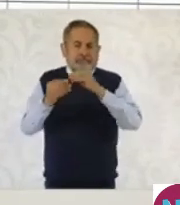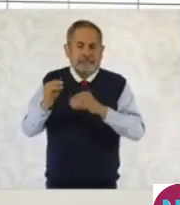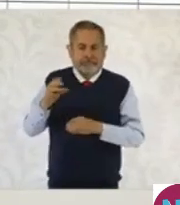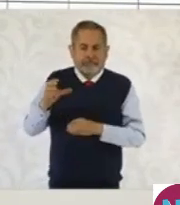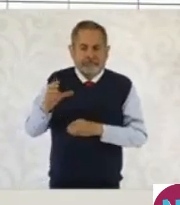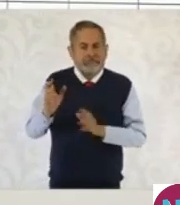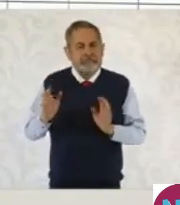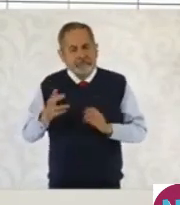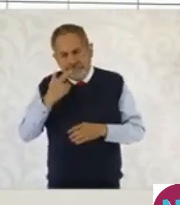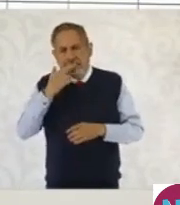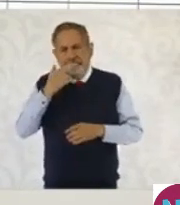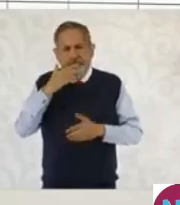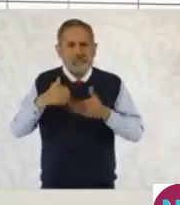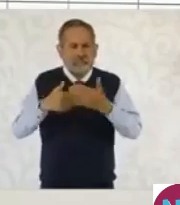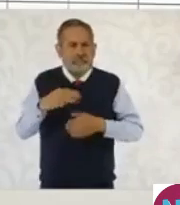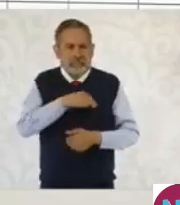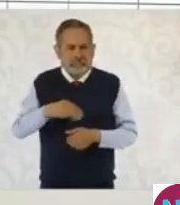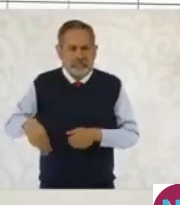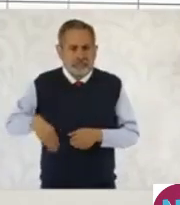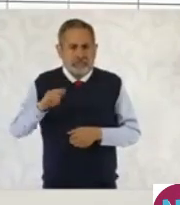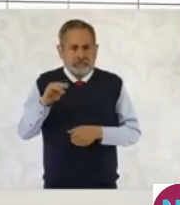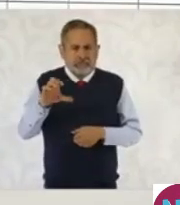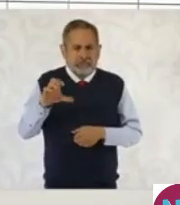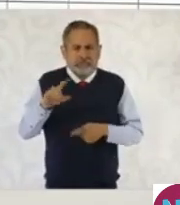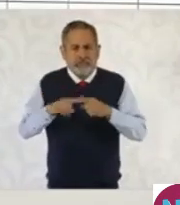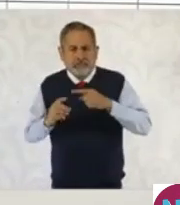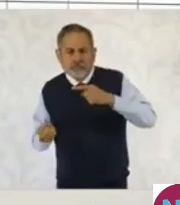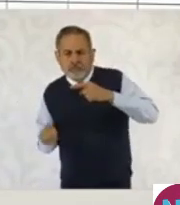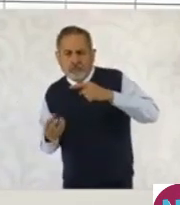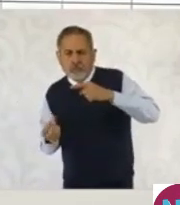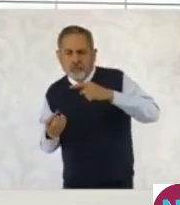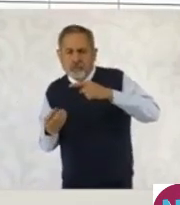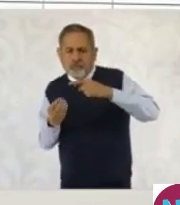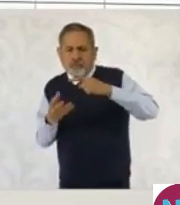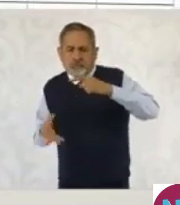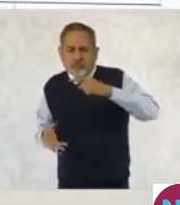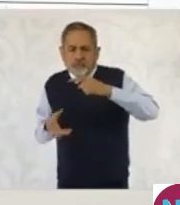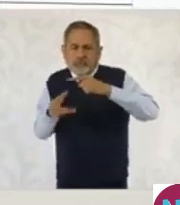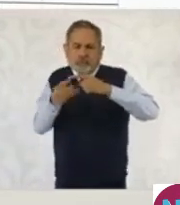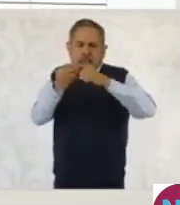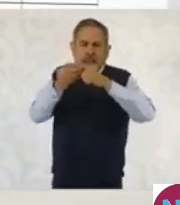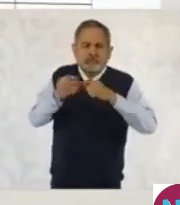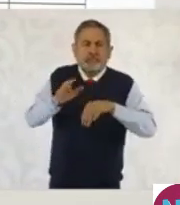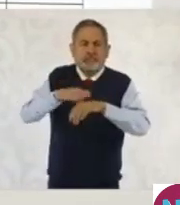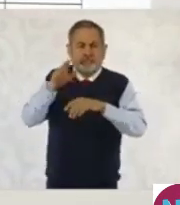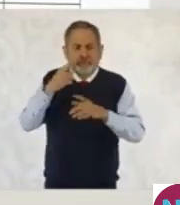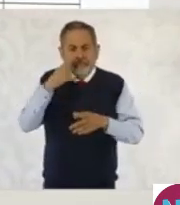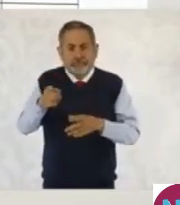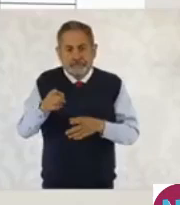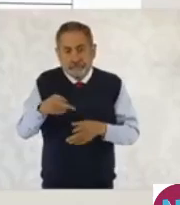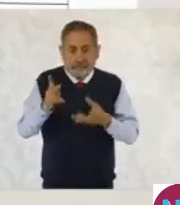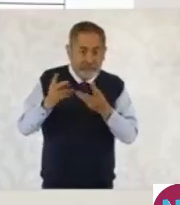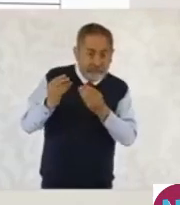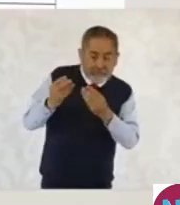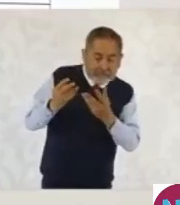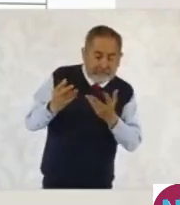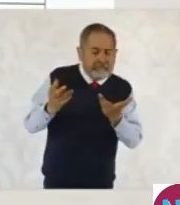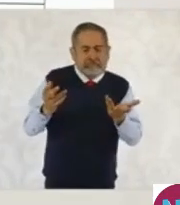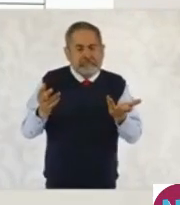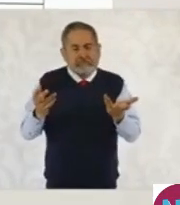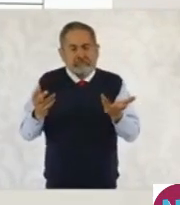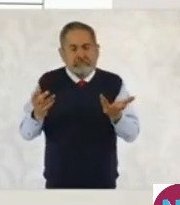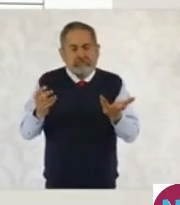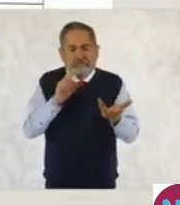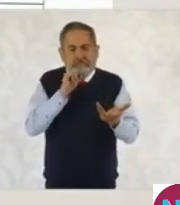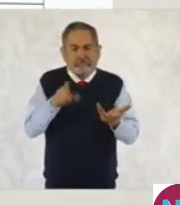tiene un poco más de municipios, pero pues con la suma sí son un poquito más, pero tampoco pues,